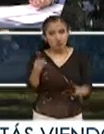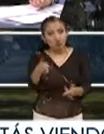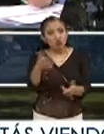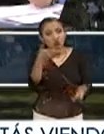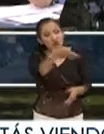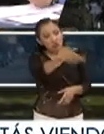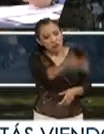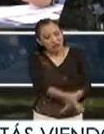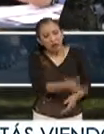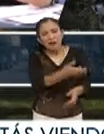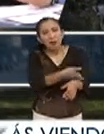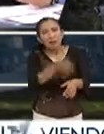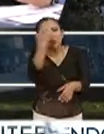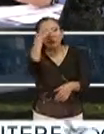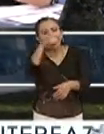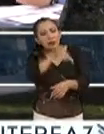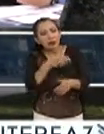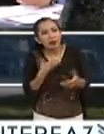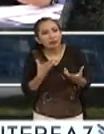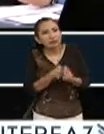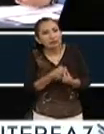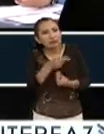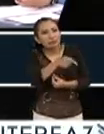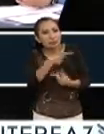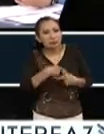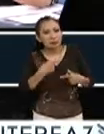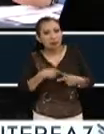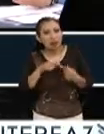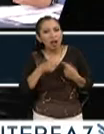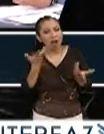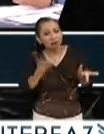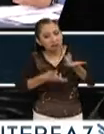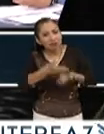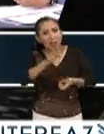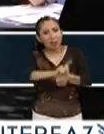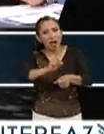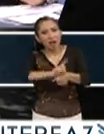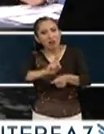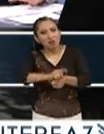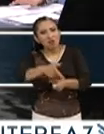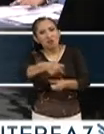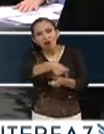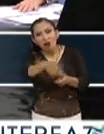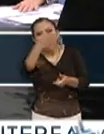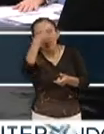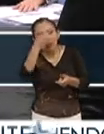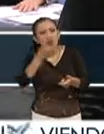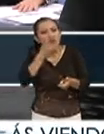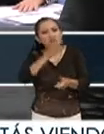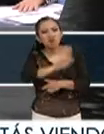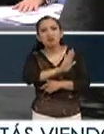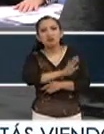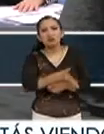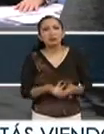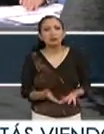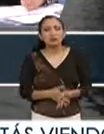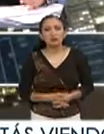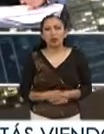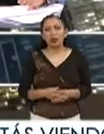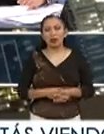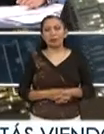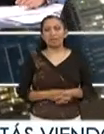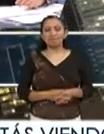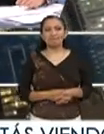tocó esta familia? ¿Cuál fue la experiencia de vivir con ellos, compartir todos los días, aprender nuevas costumbres? Pues yo